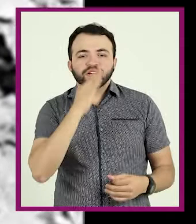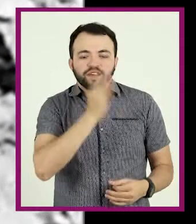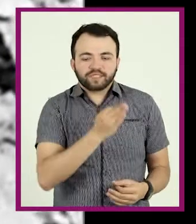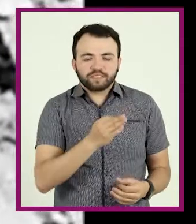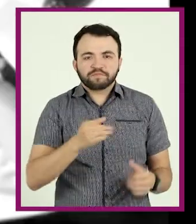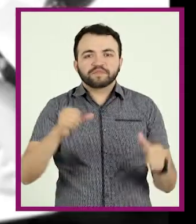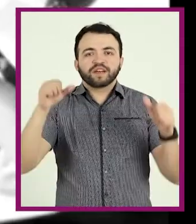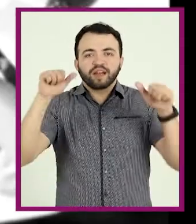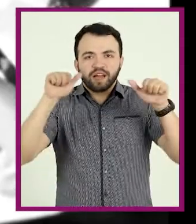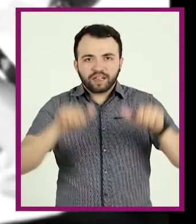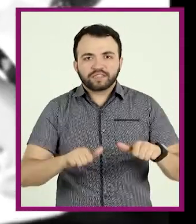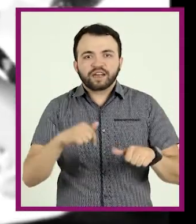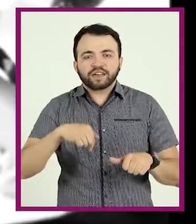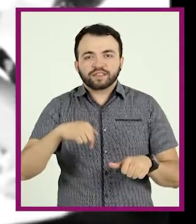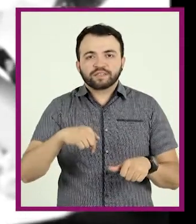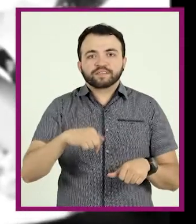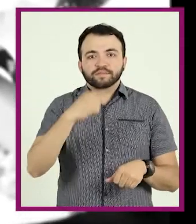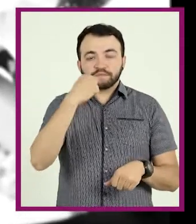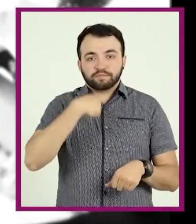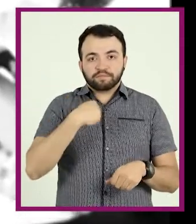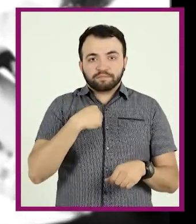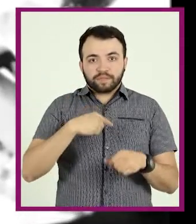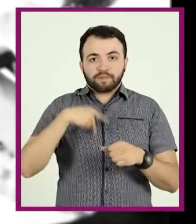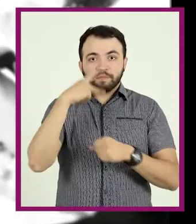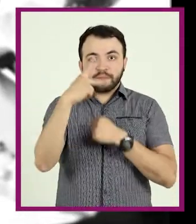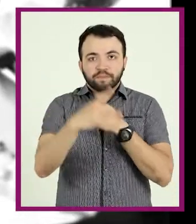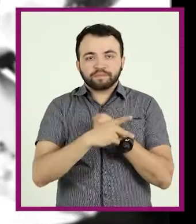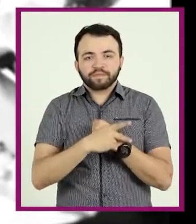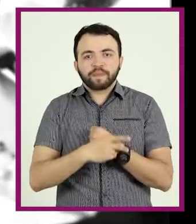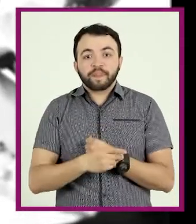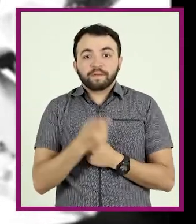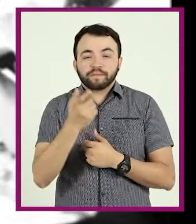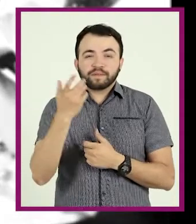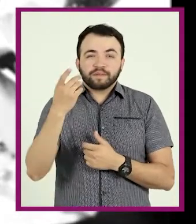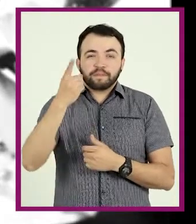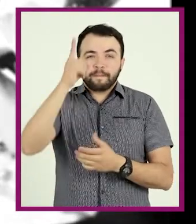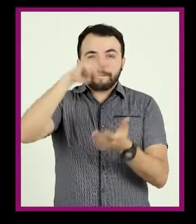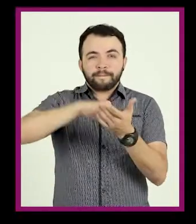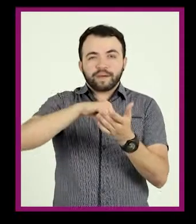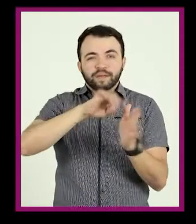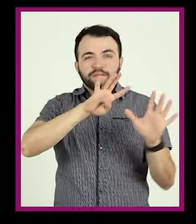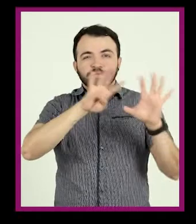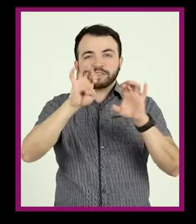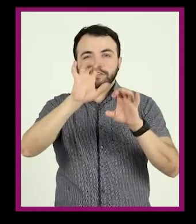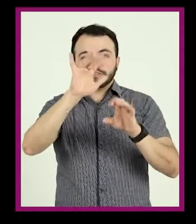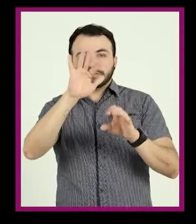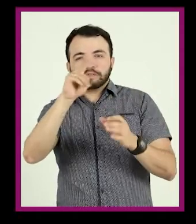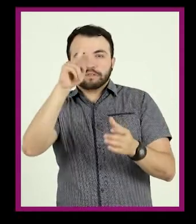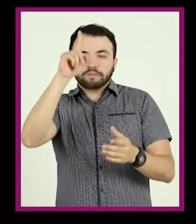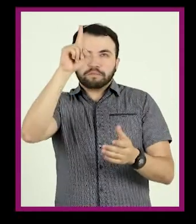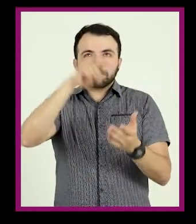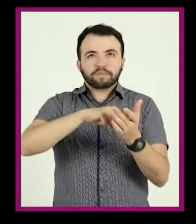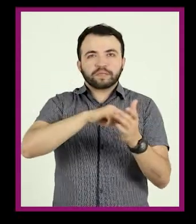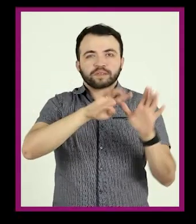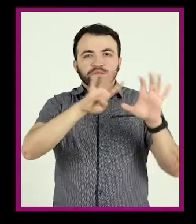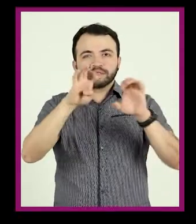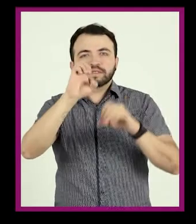movimiento local del mariachi que tuvo su auge entre las décadas de 1950 y